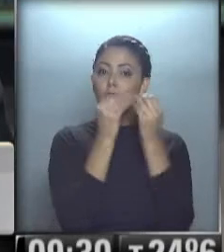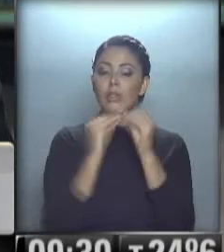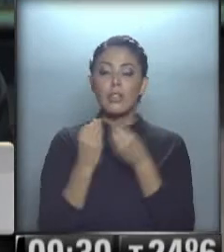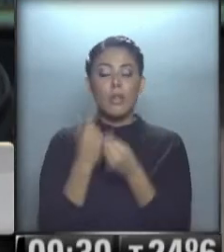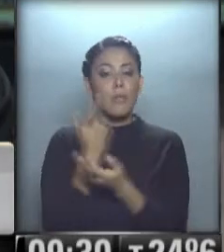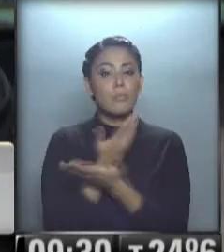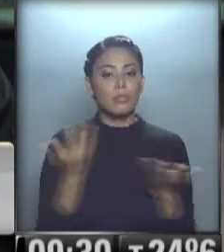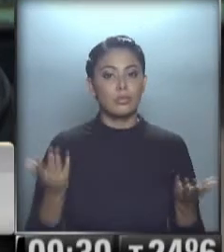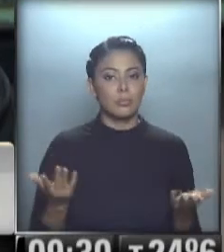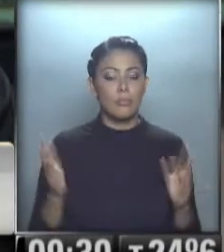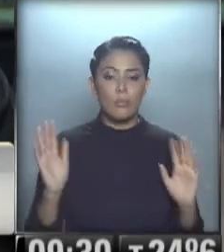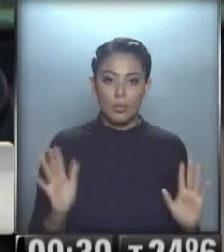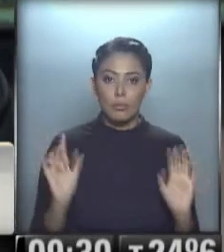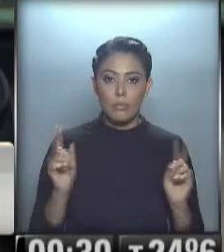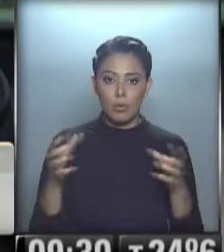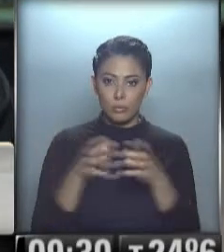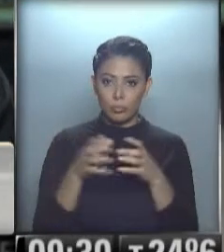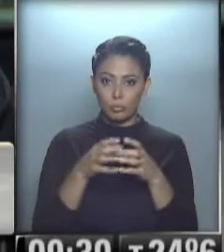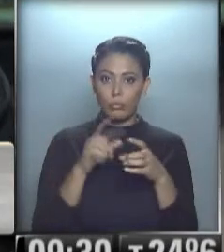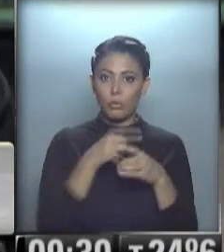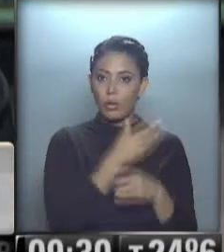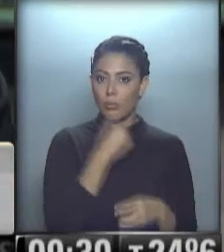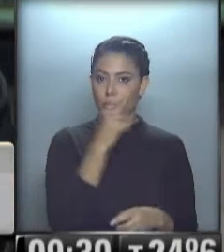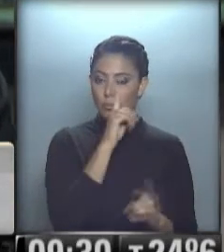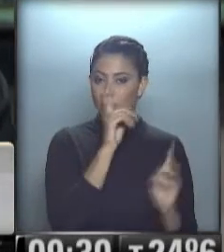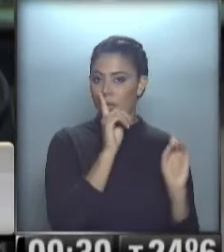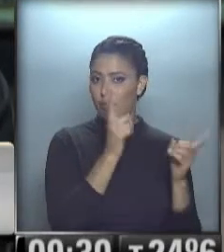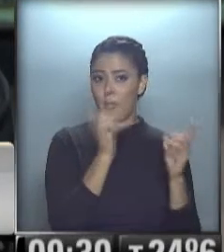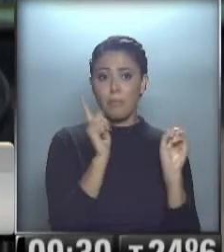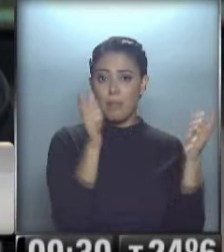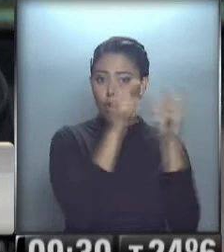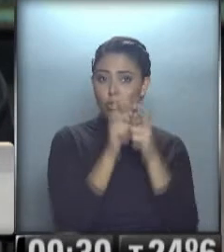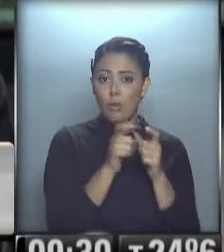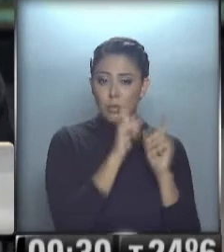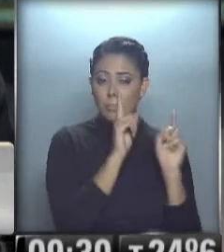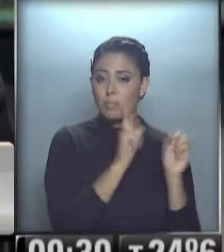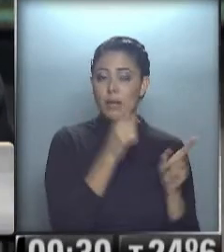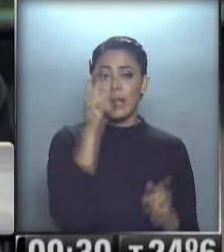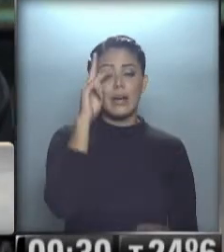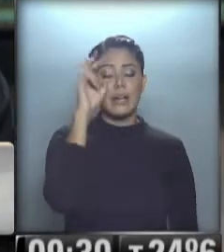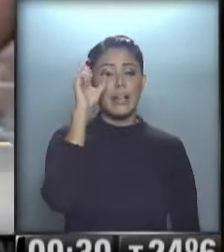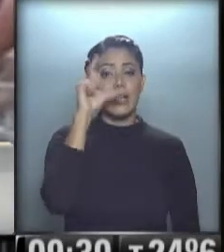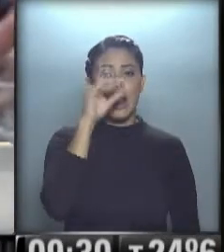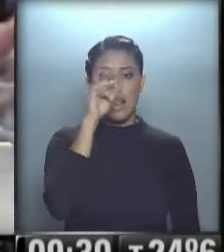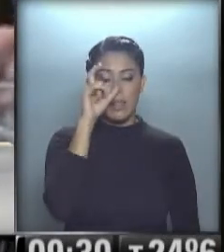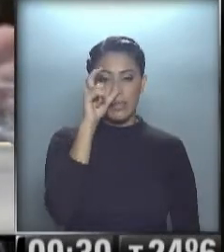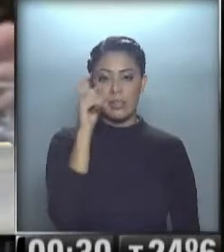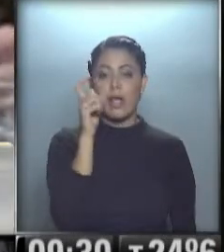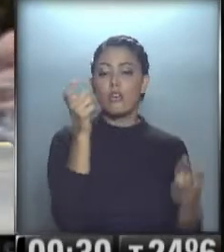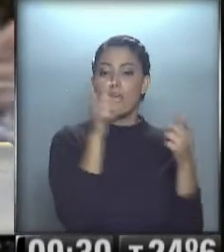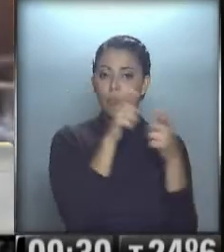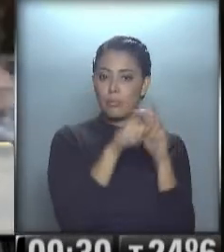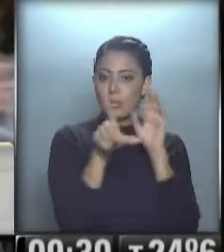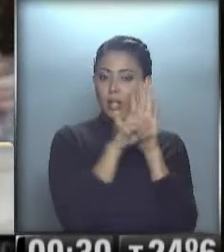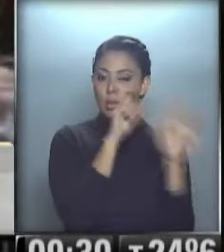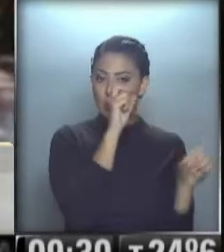indicando que el frente para la victoria va a mantener esa comisión que recalde va a continuar siendo el presidente de la comisión de legislación